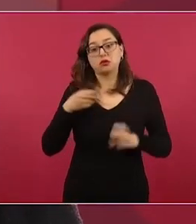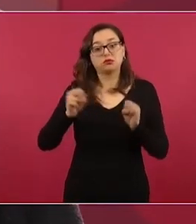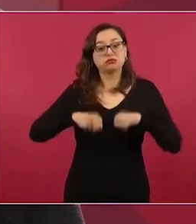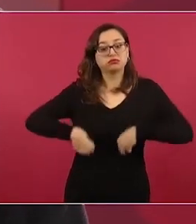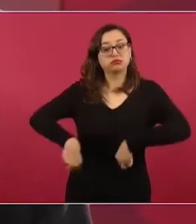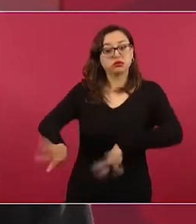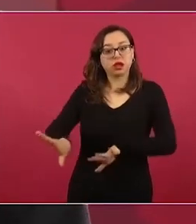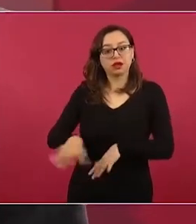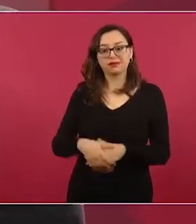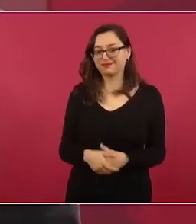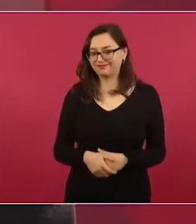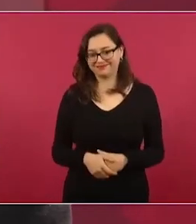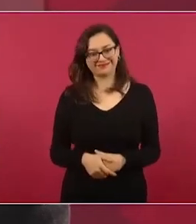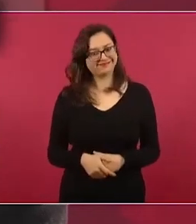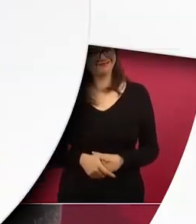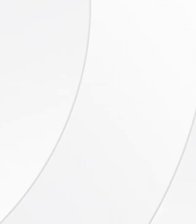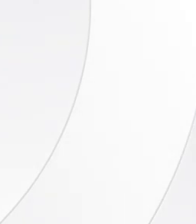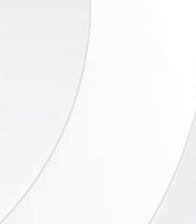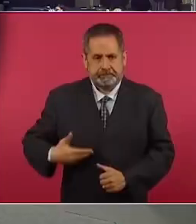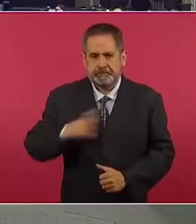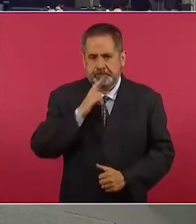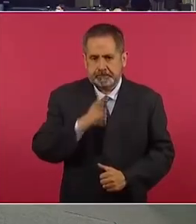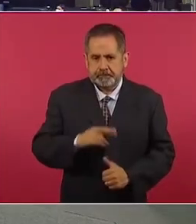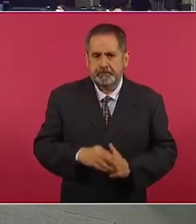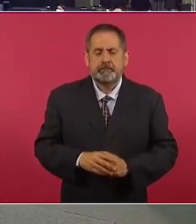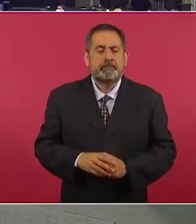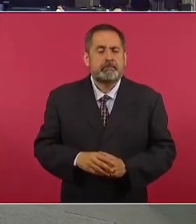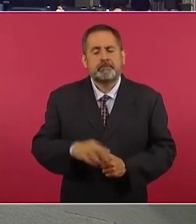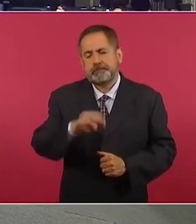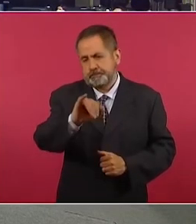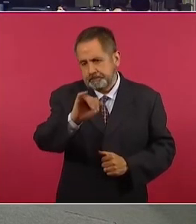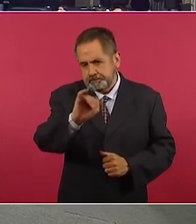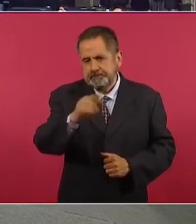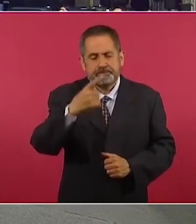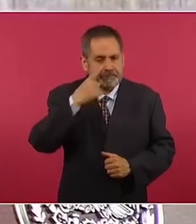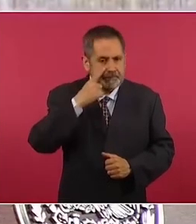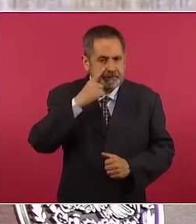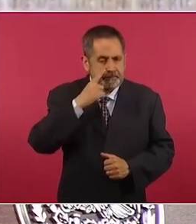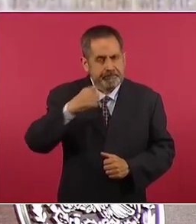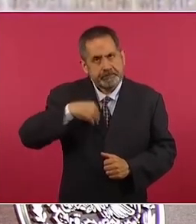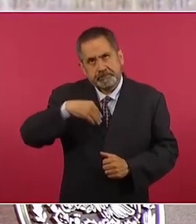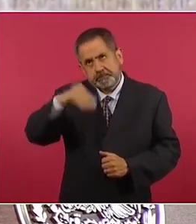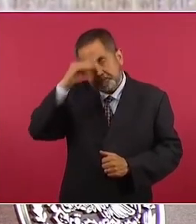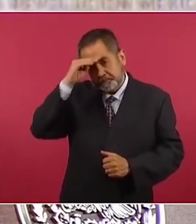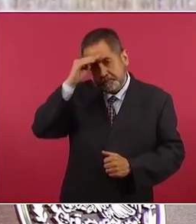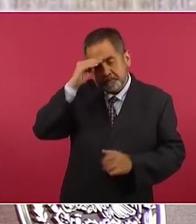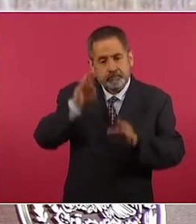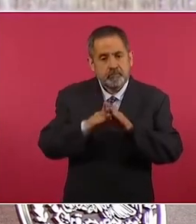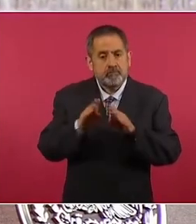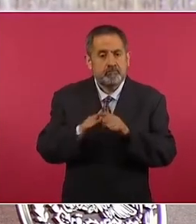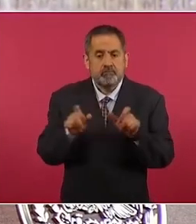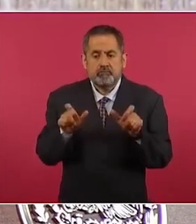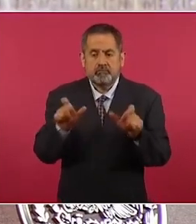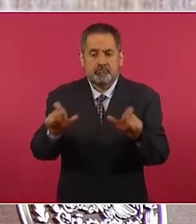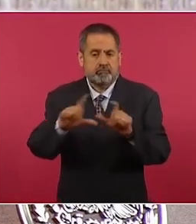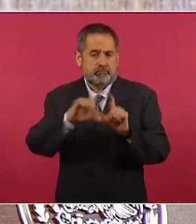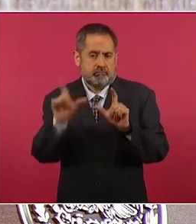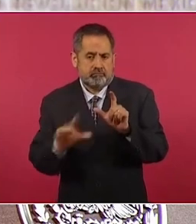No va a suceder lo de... Consideramos que lo mejor es que la Guardia